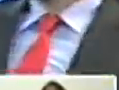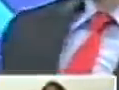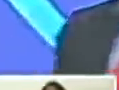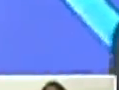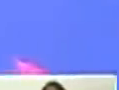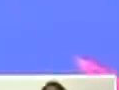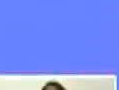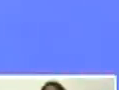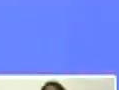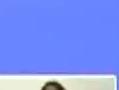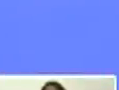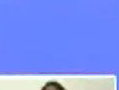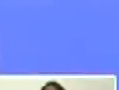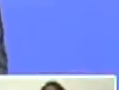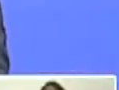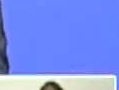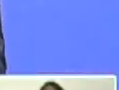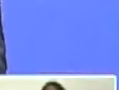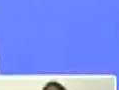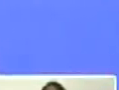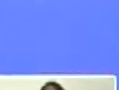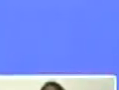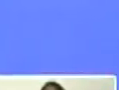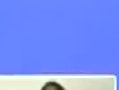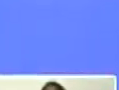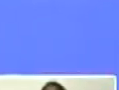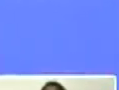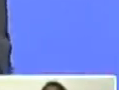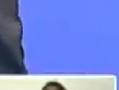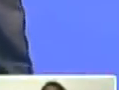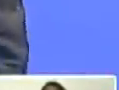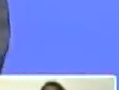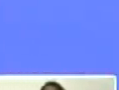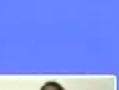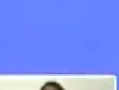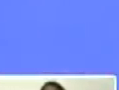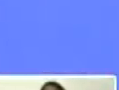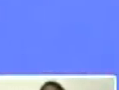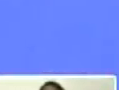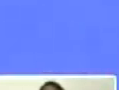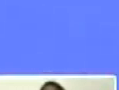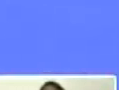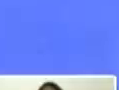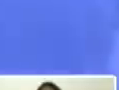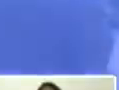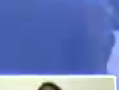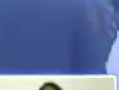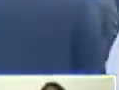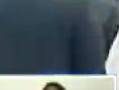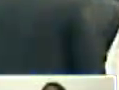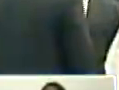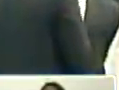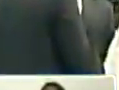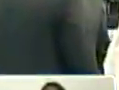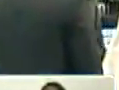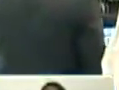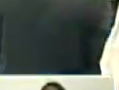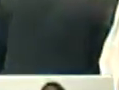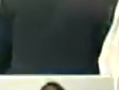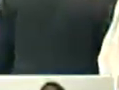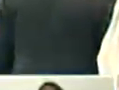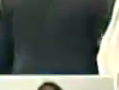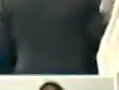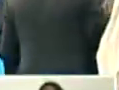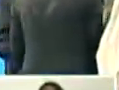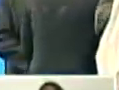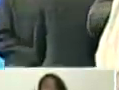juramentación y toma de posesión del gobernador reelecto Héctor Rodríguez. Ha dicho el jefe de Estado venezolano, gracias al